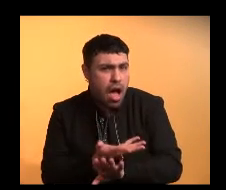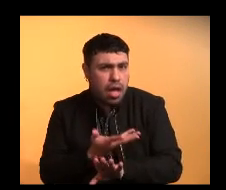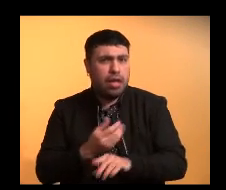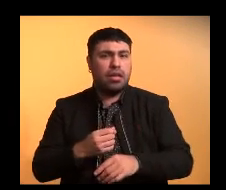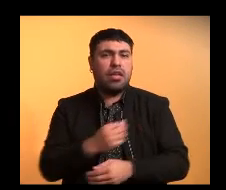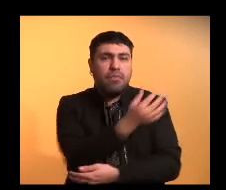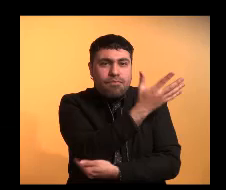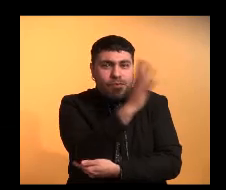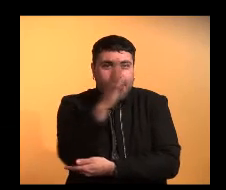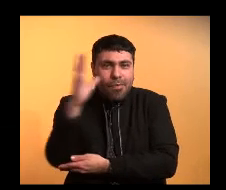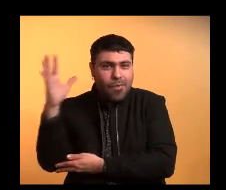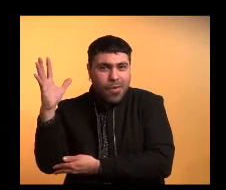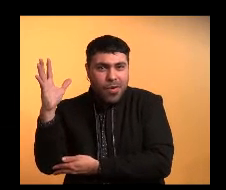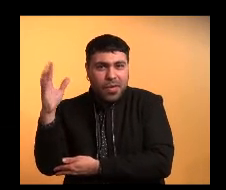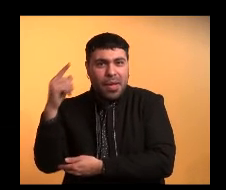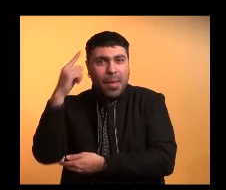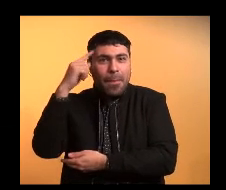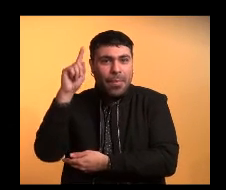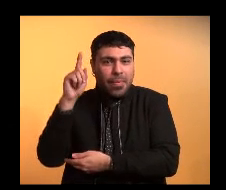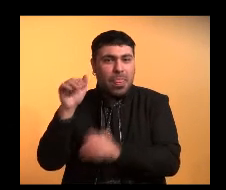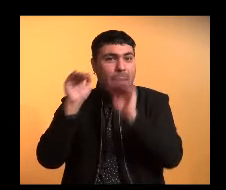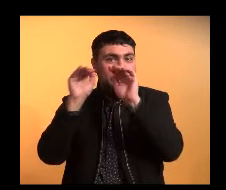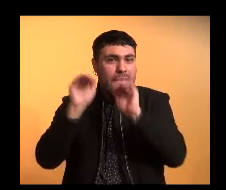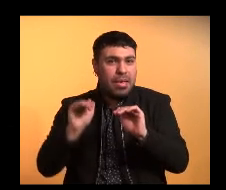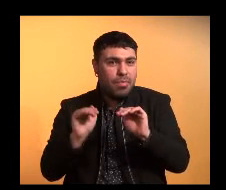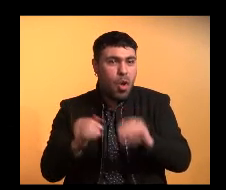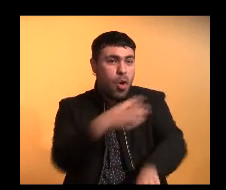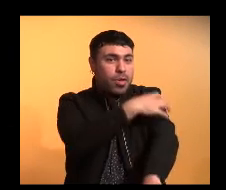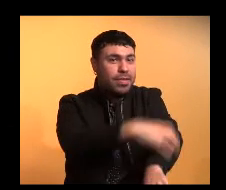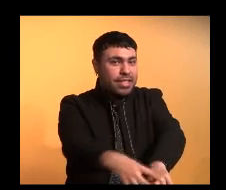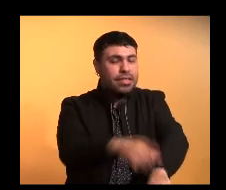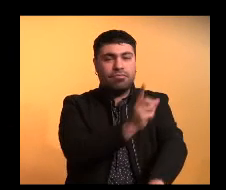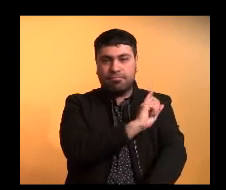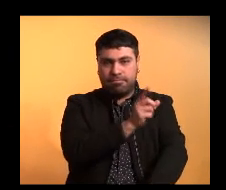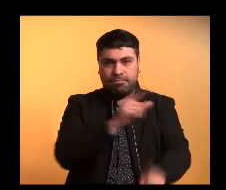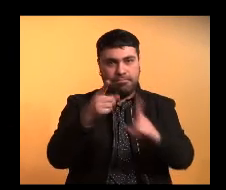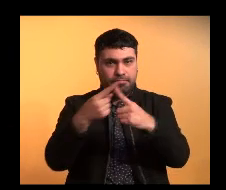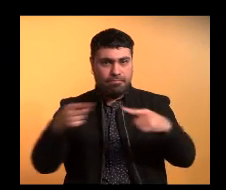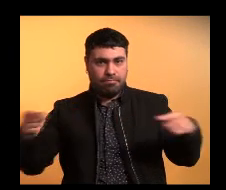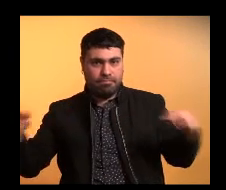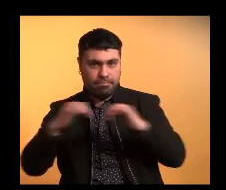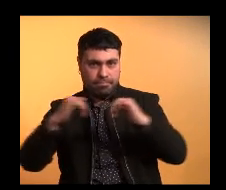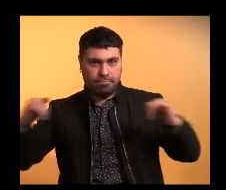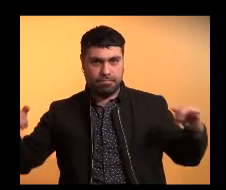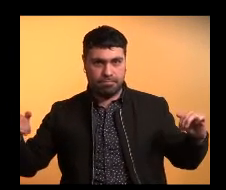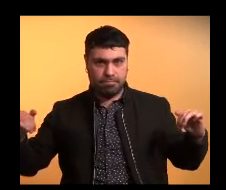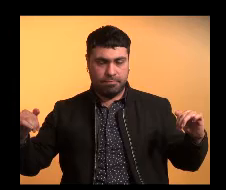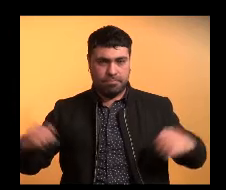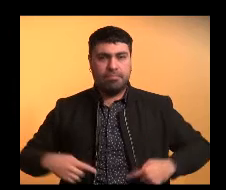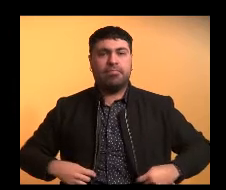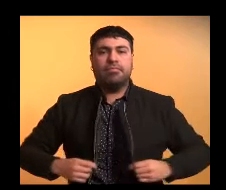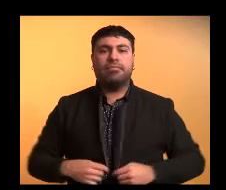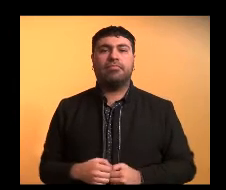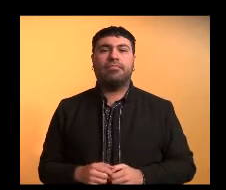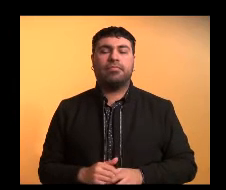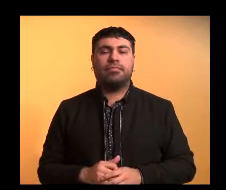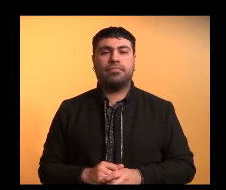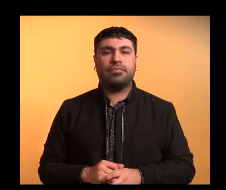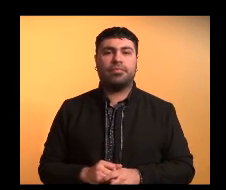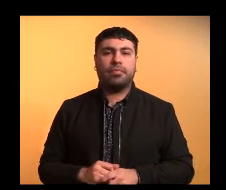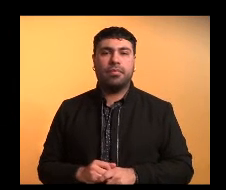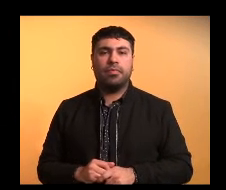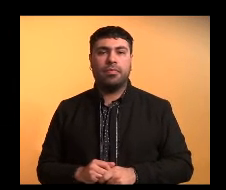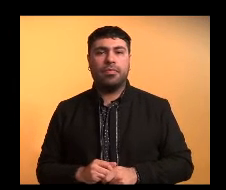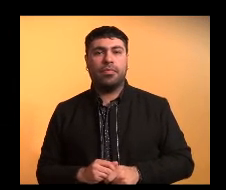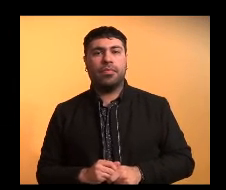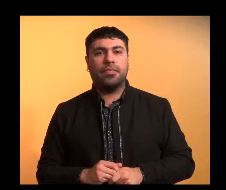del mundo, en Antártica son reemplazados por un grupo de algas que son del orden desmarestiales. Y ahí hay varias